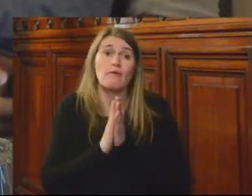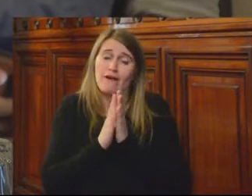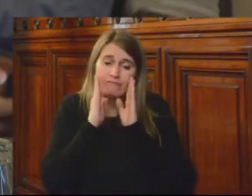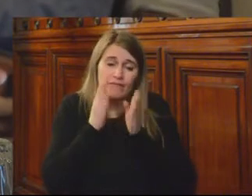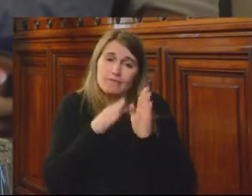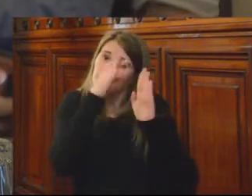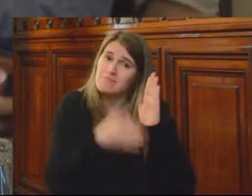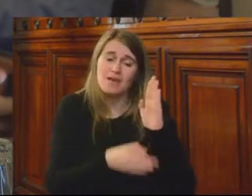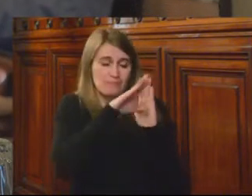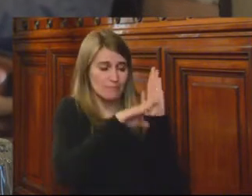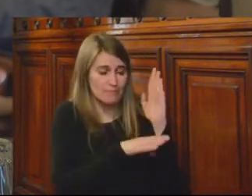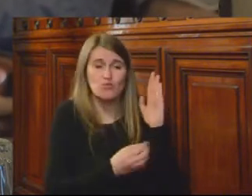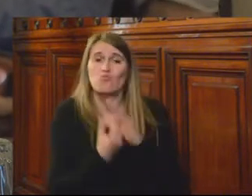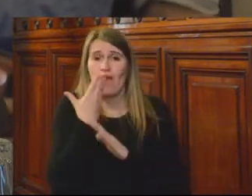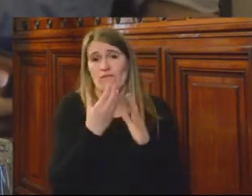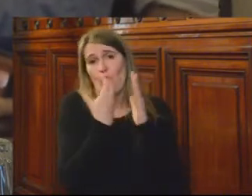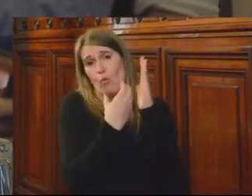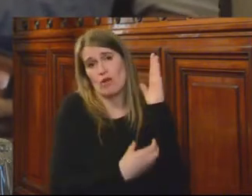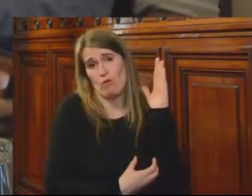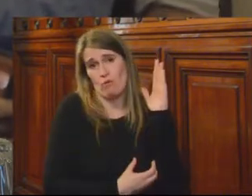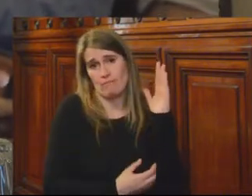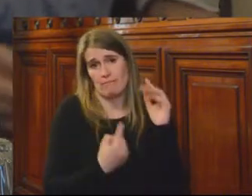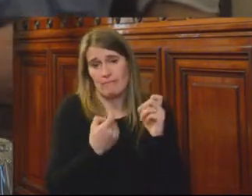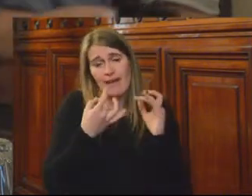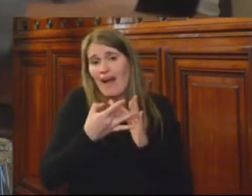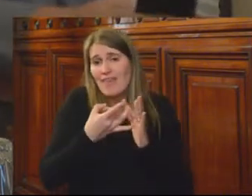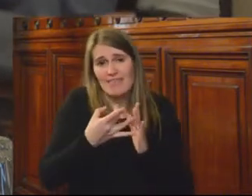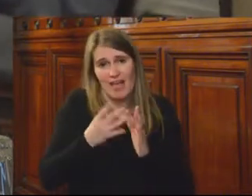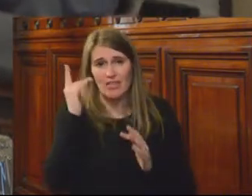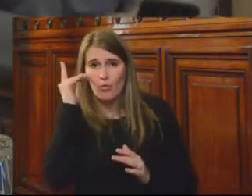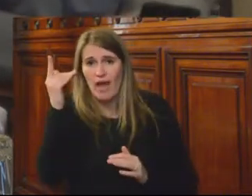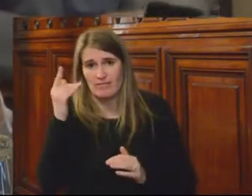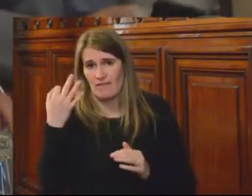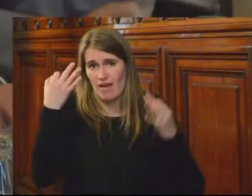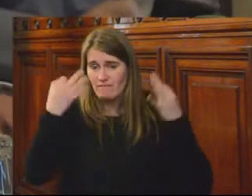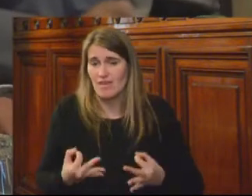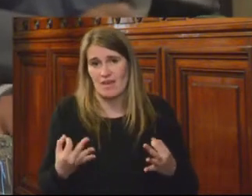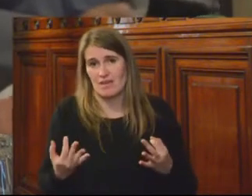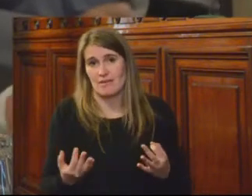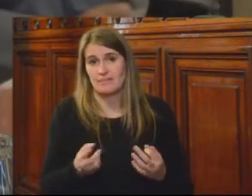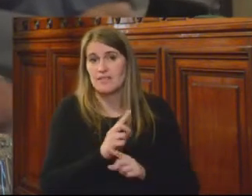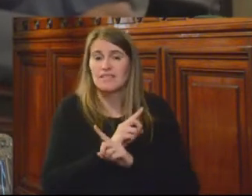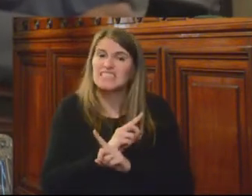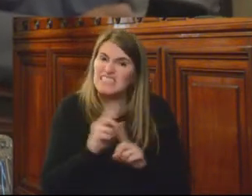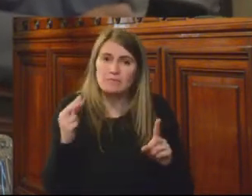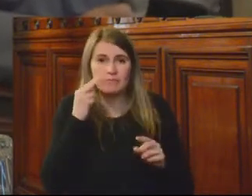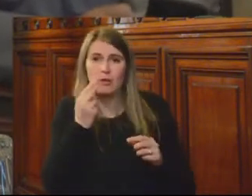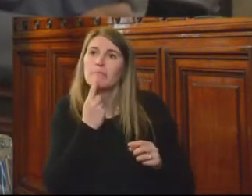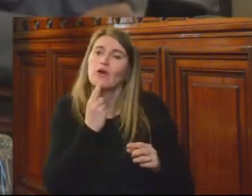currículum que necesita nuestro país, buscando la calidad educativa, y sigo insistiendo, sin, sin diatribas